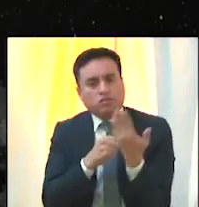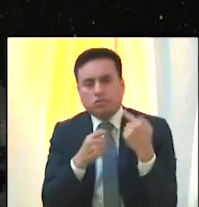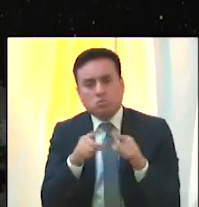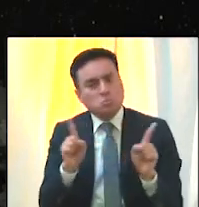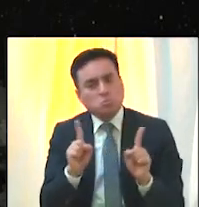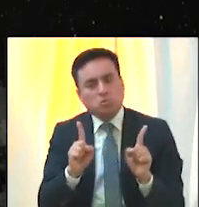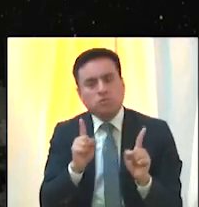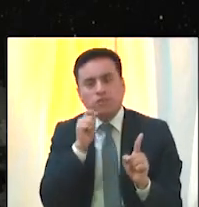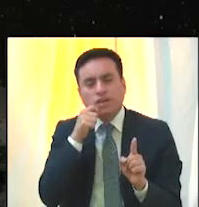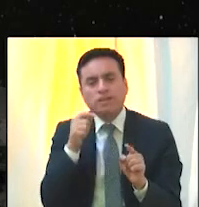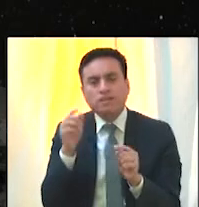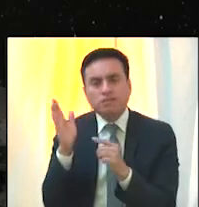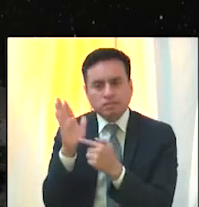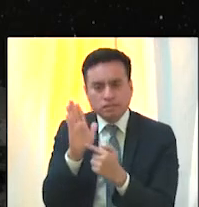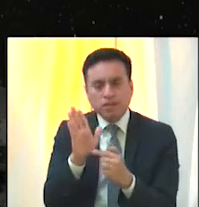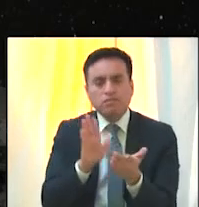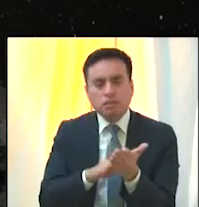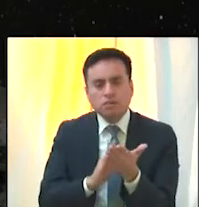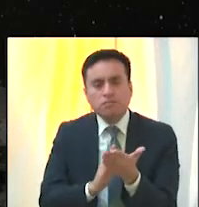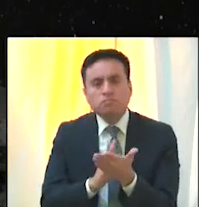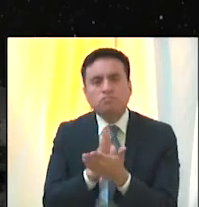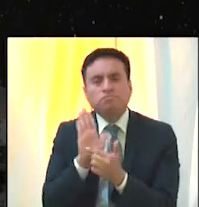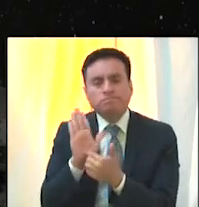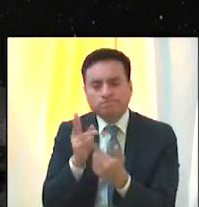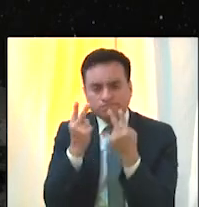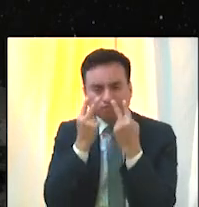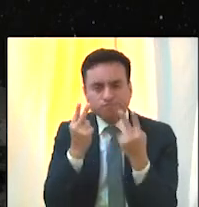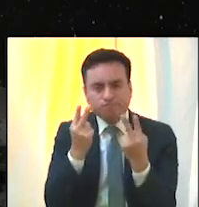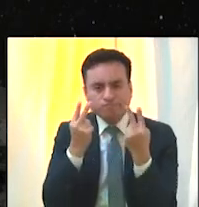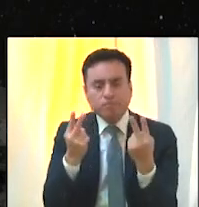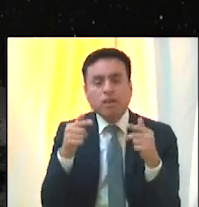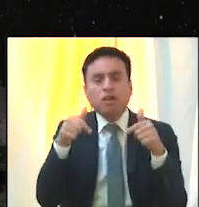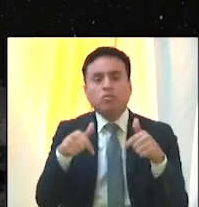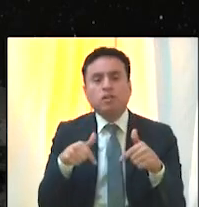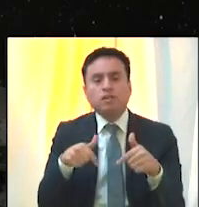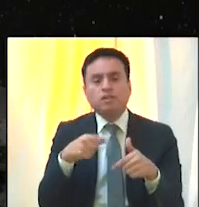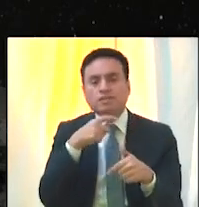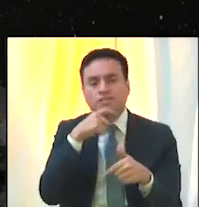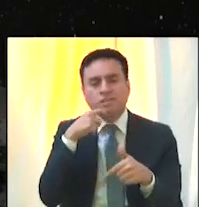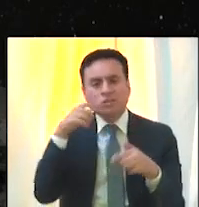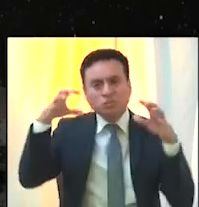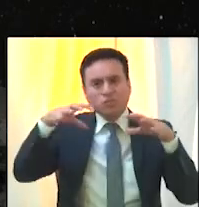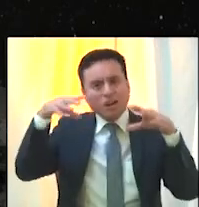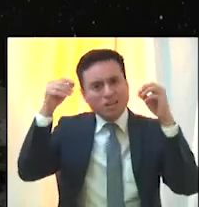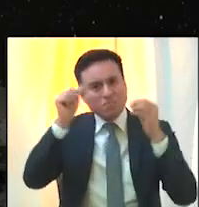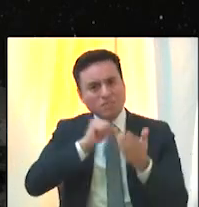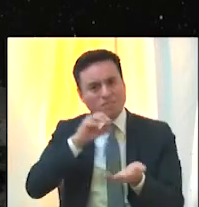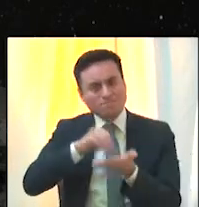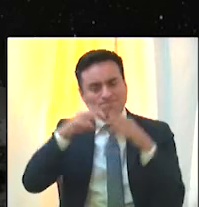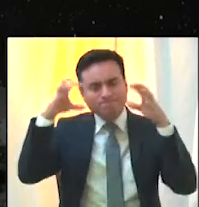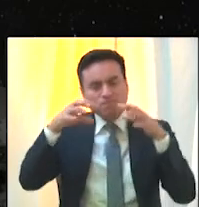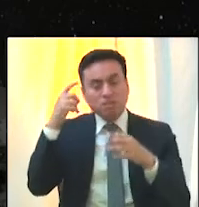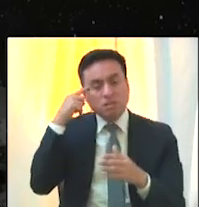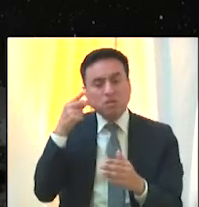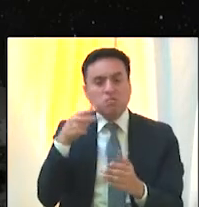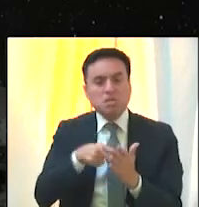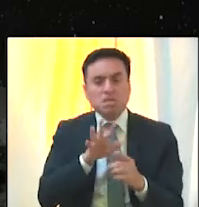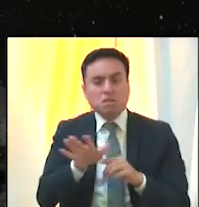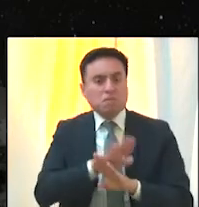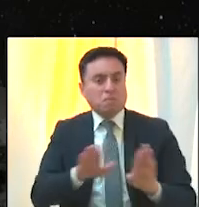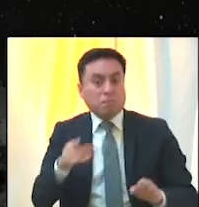indicación de que esas señales han comenzado a aparecer. La actual megasequía, que nosotros esperábamos que hubiera terminado el año 2015, nos